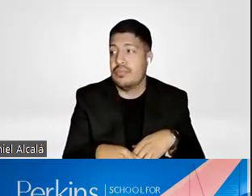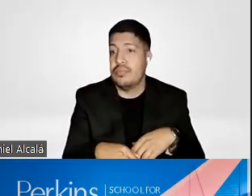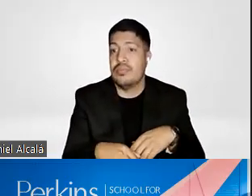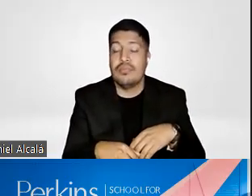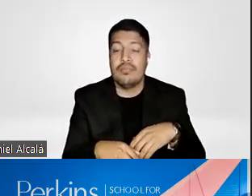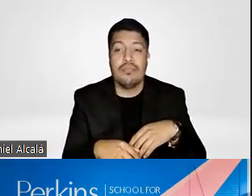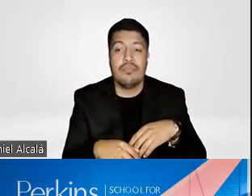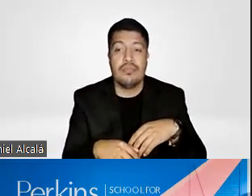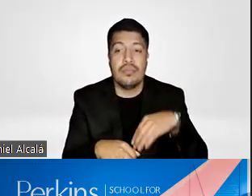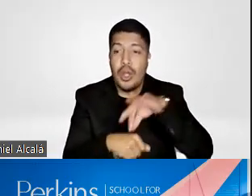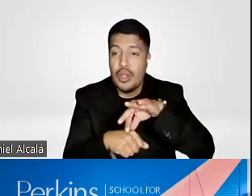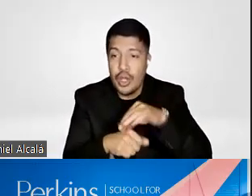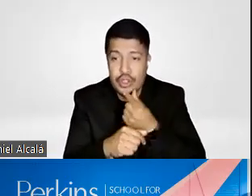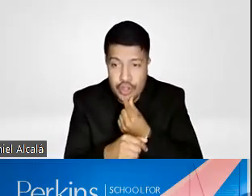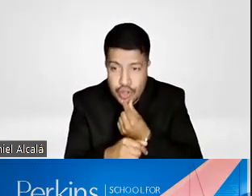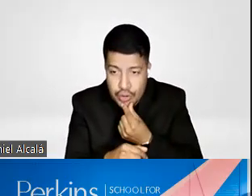dar